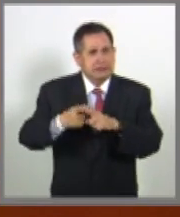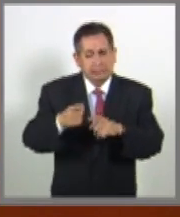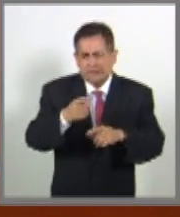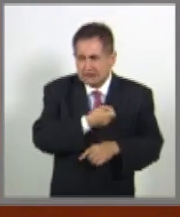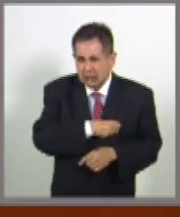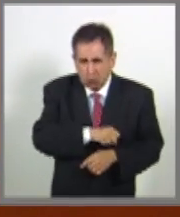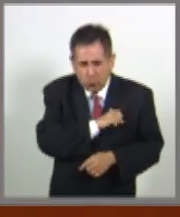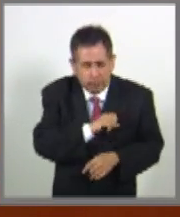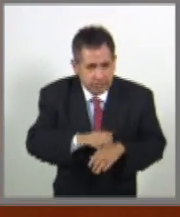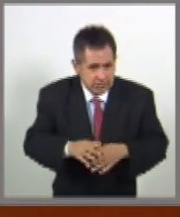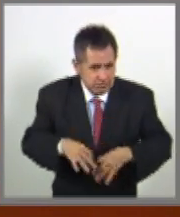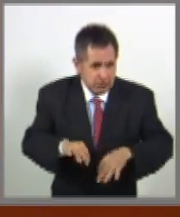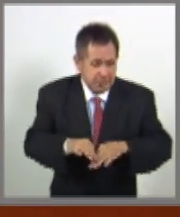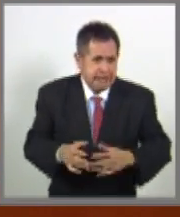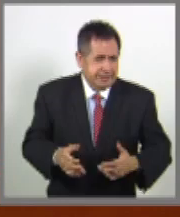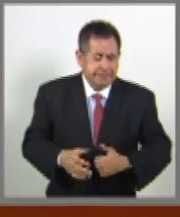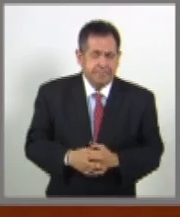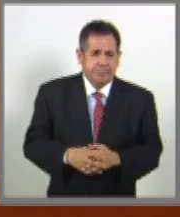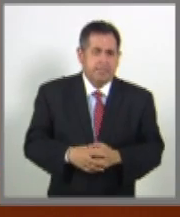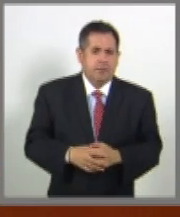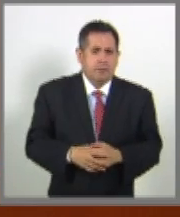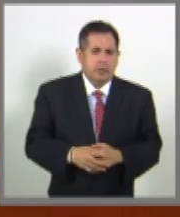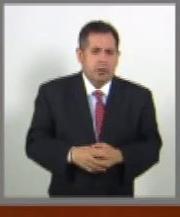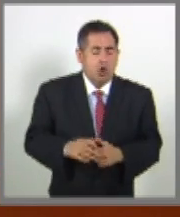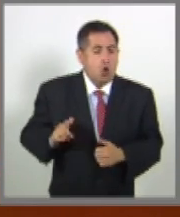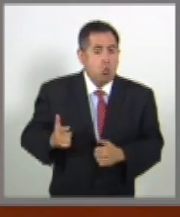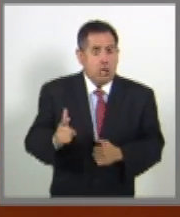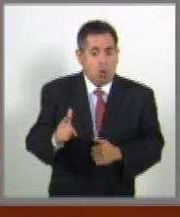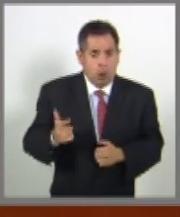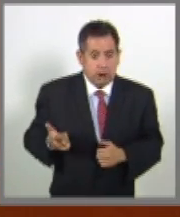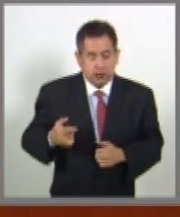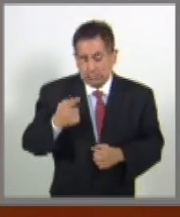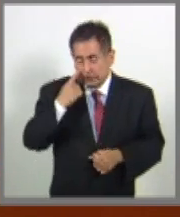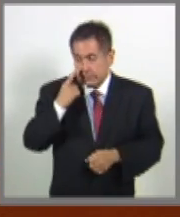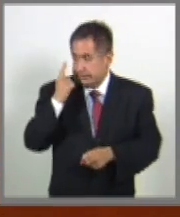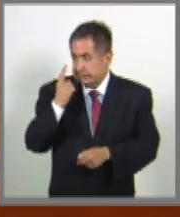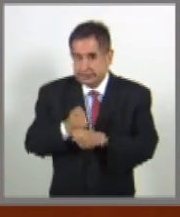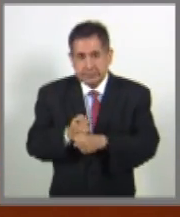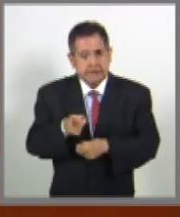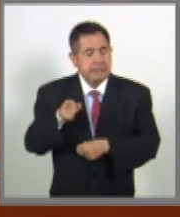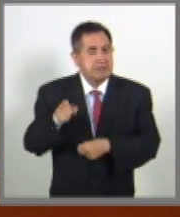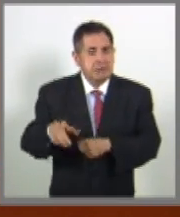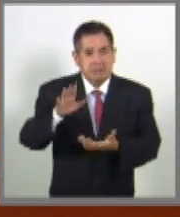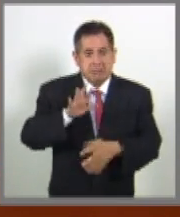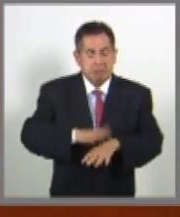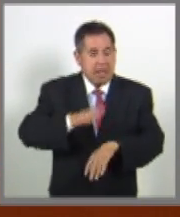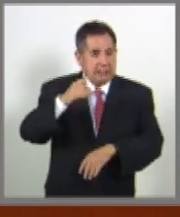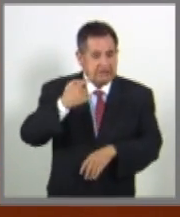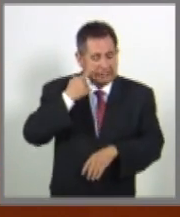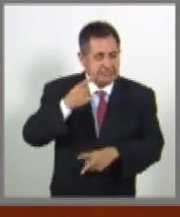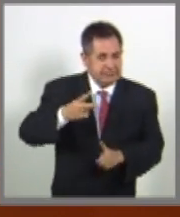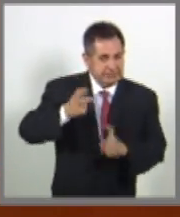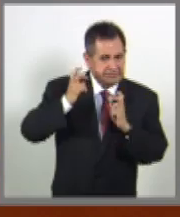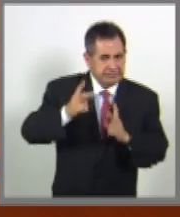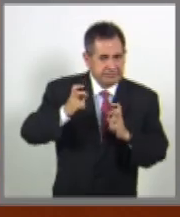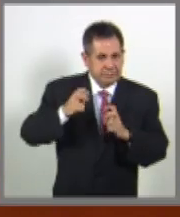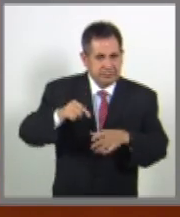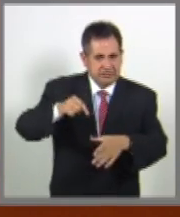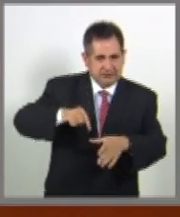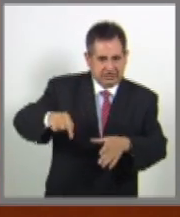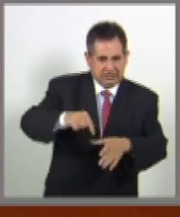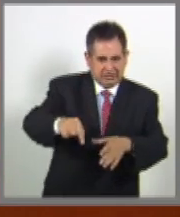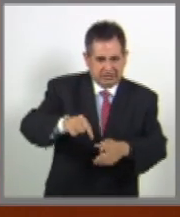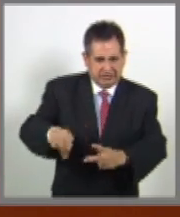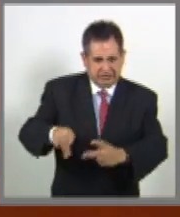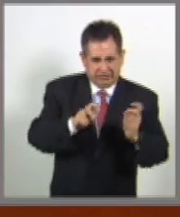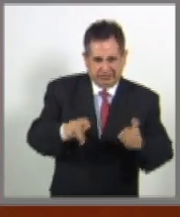salud principalmente. Guanajuato sigue siendo la entidad con mayor número de tomas clandestinas a